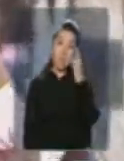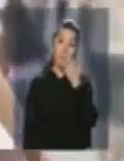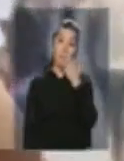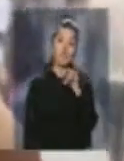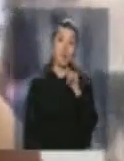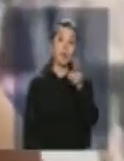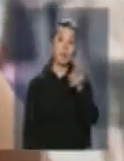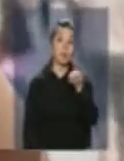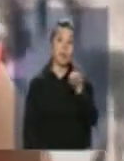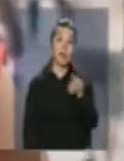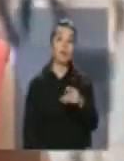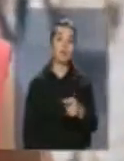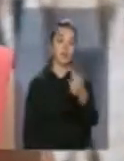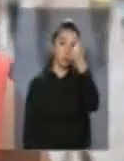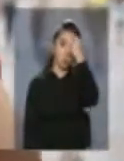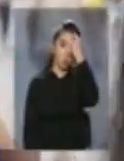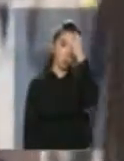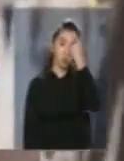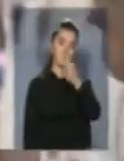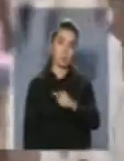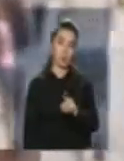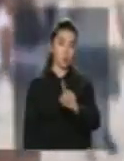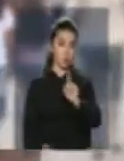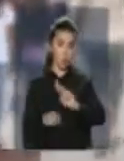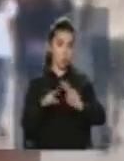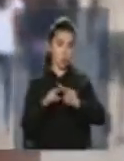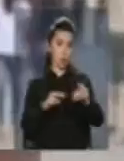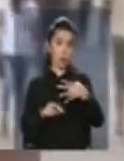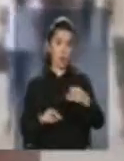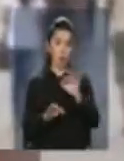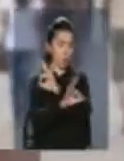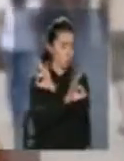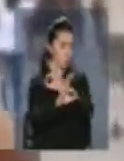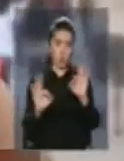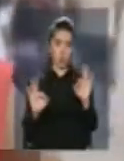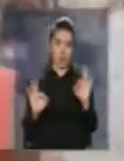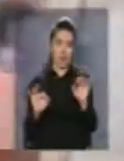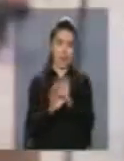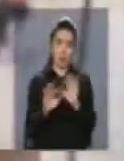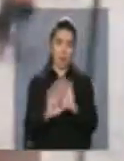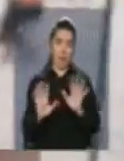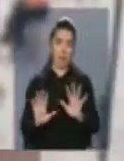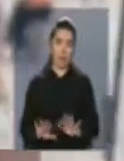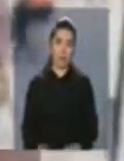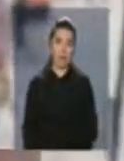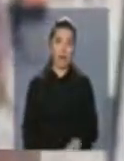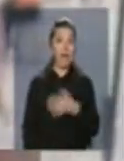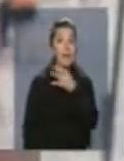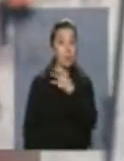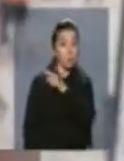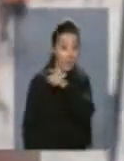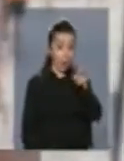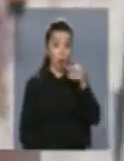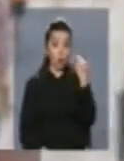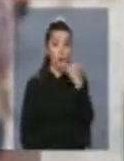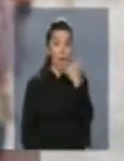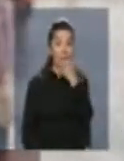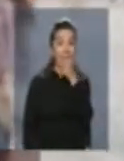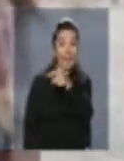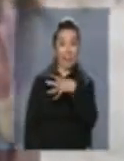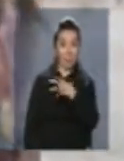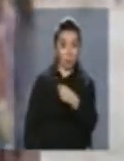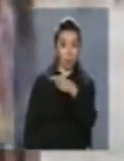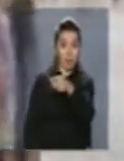mamá? Una estupidez. ¿No se lo haría a tus hijos? Jamás, no, para nada. Le gusta que se ríen de sus hijos, porque al subirlo a las